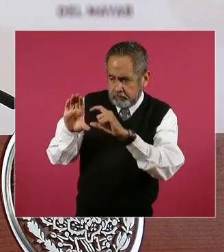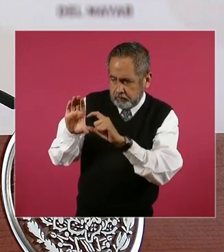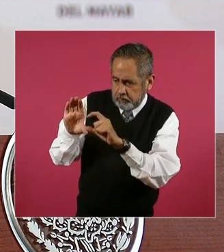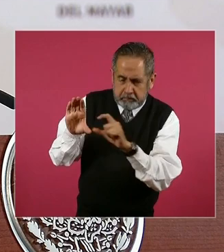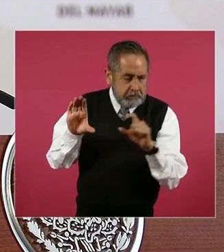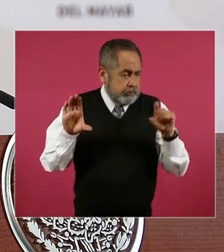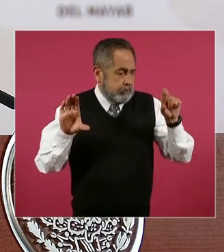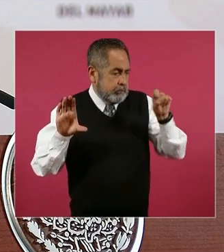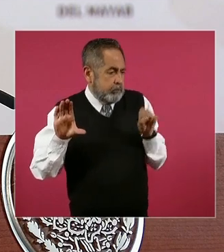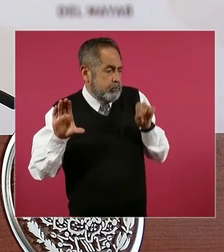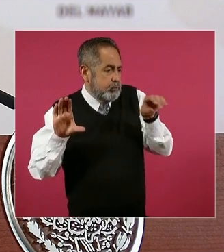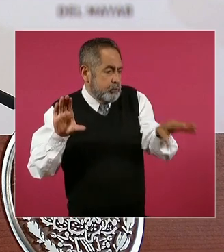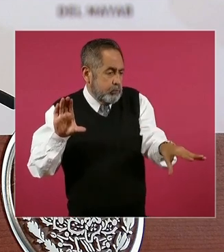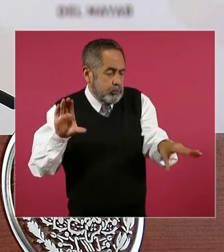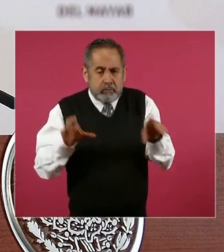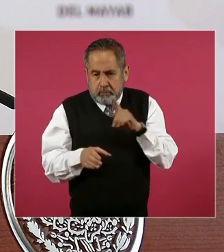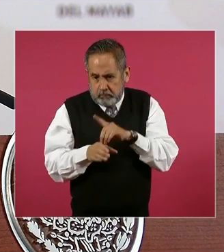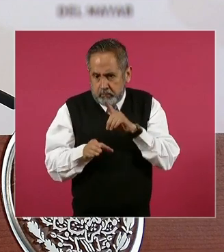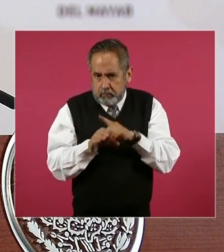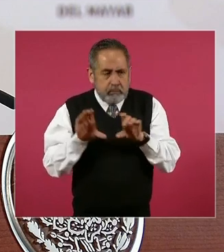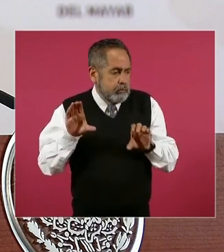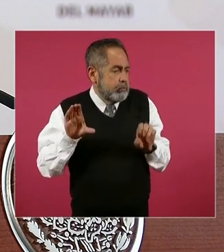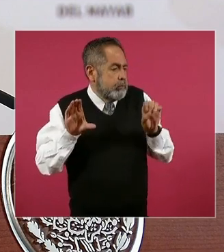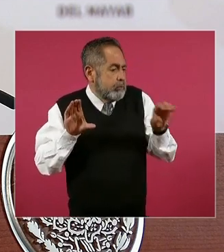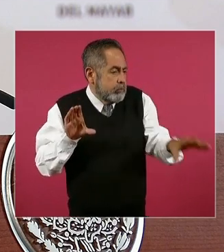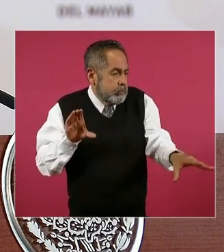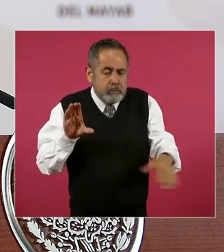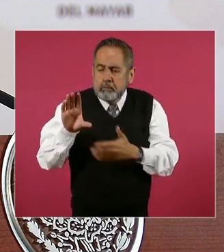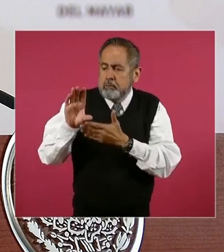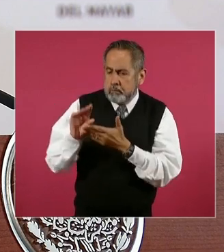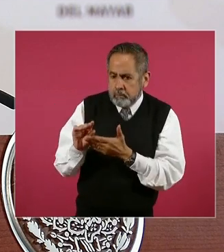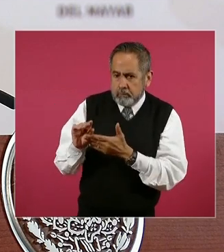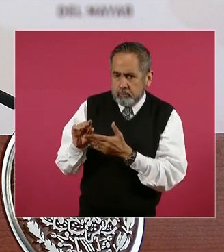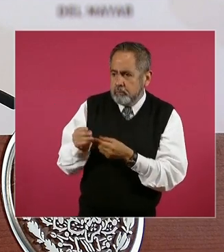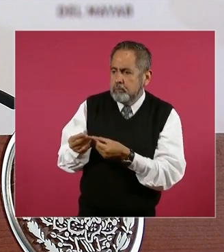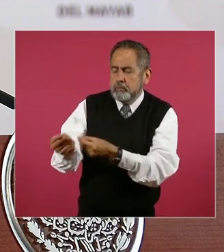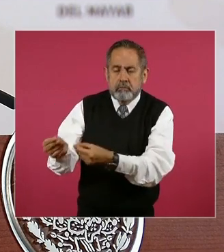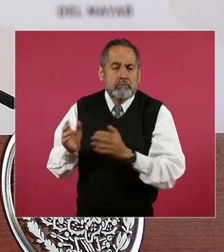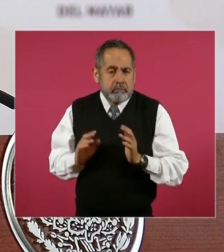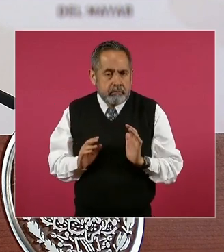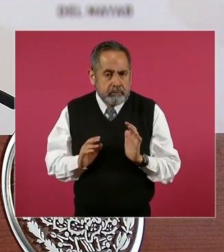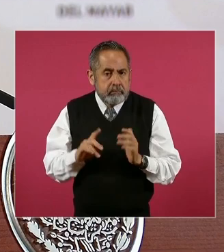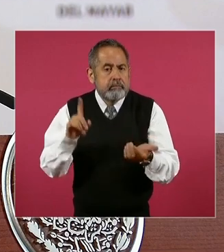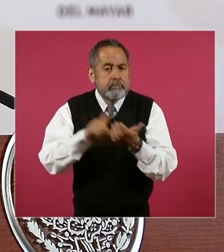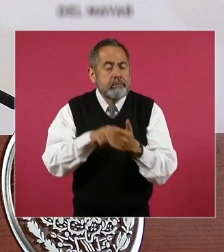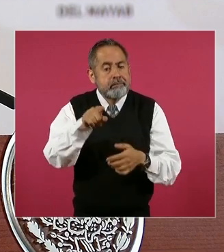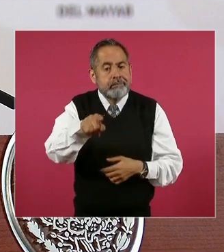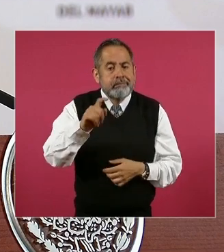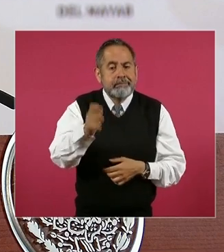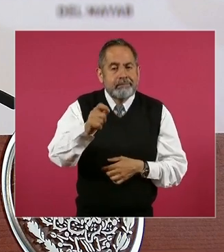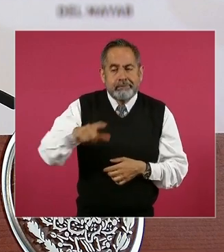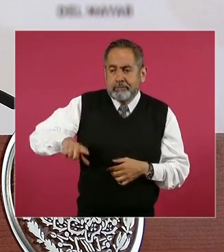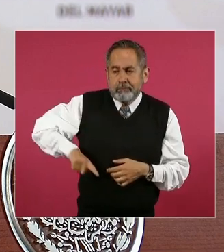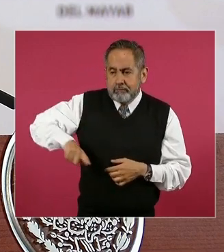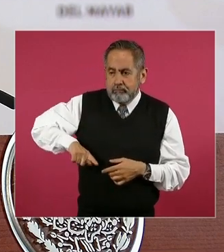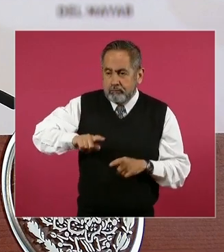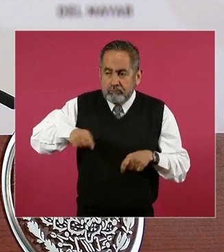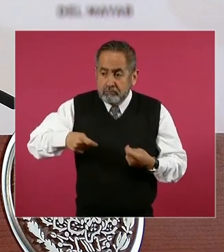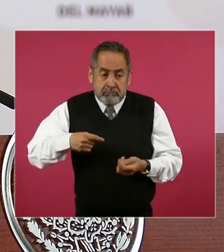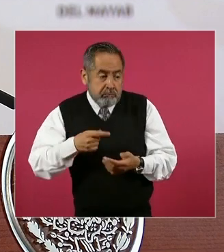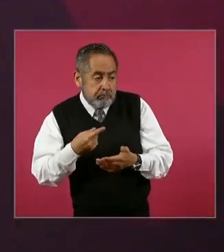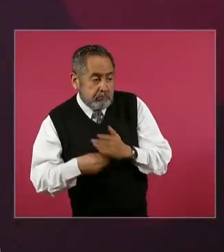los individuos este no no es un subsidio del gobierno en turno es